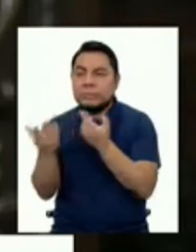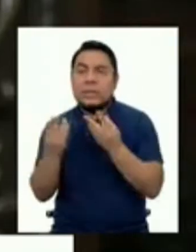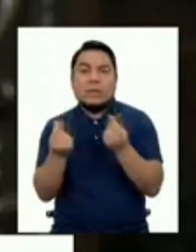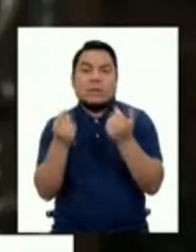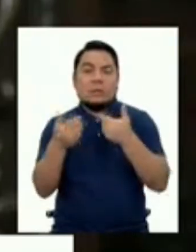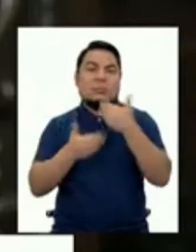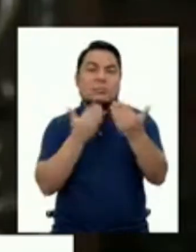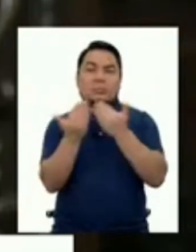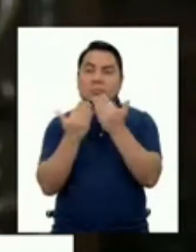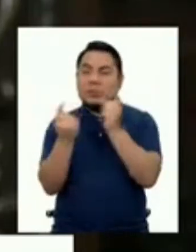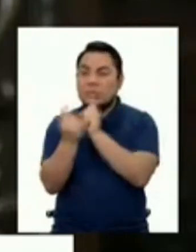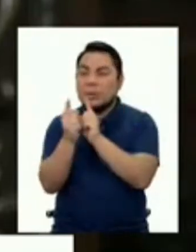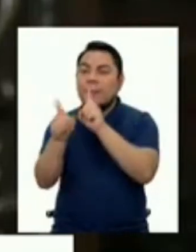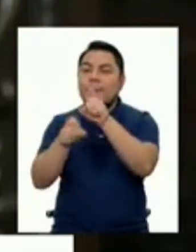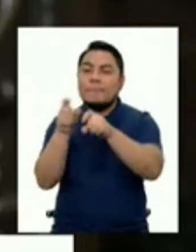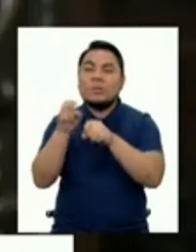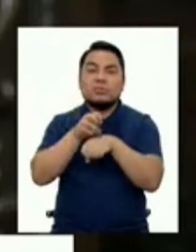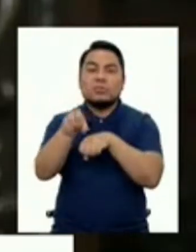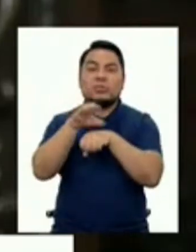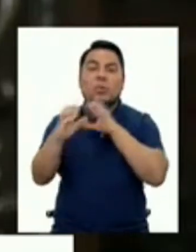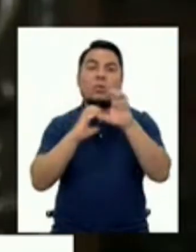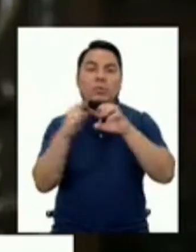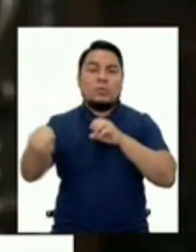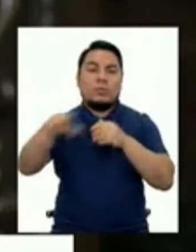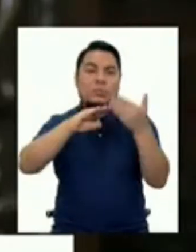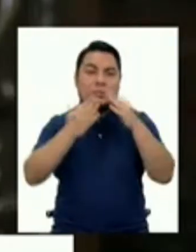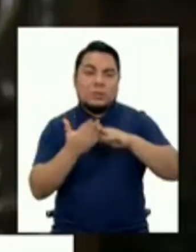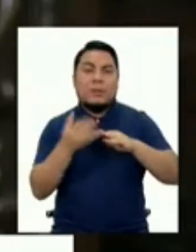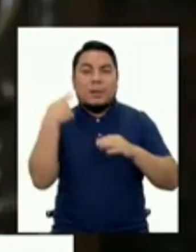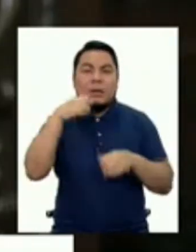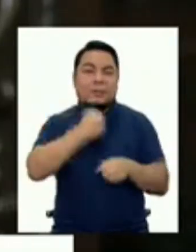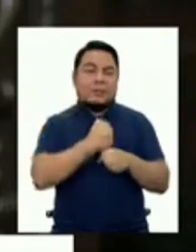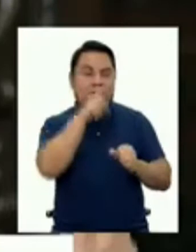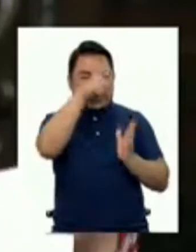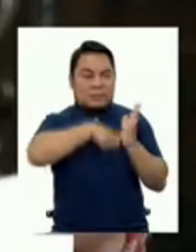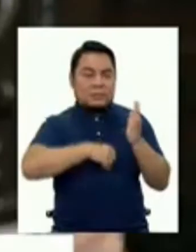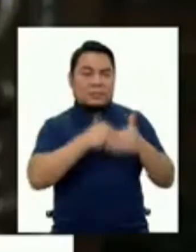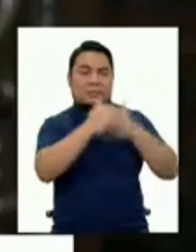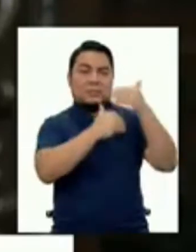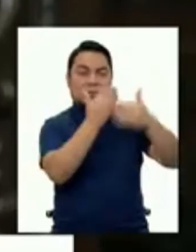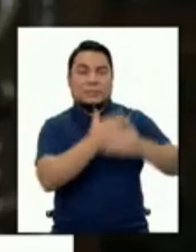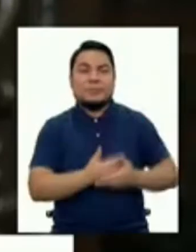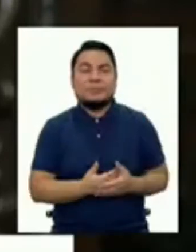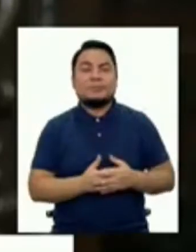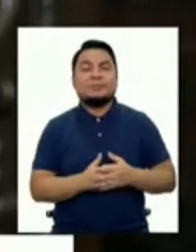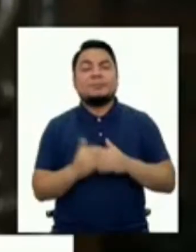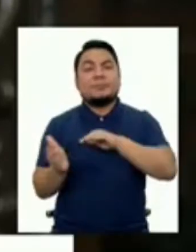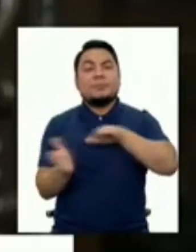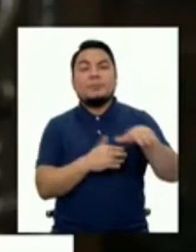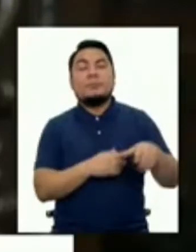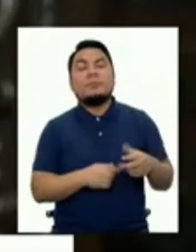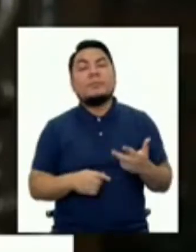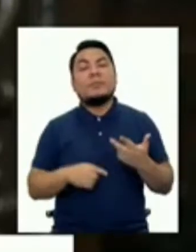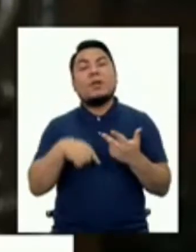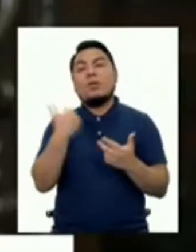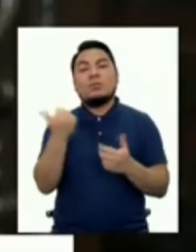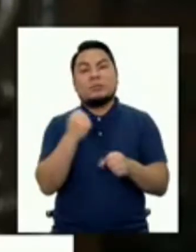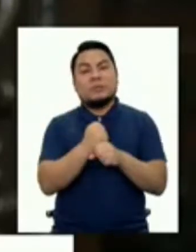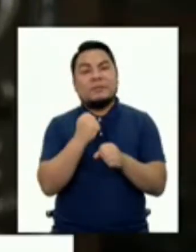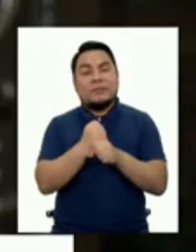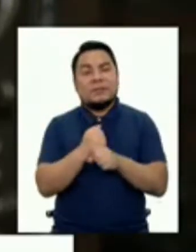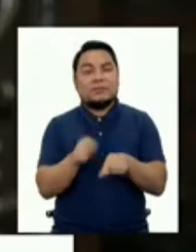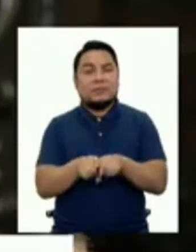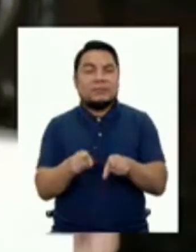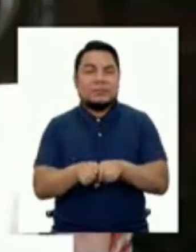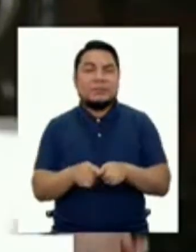seamos más competitivos. Esa es la primera línea de trabajo respecto a mejorar la regulación. Y tenemos una segunda línea de trabajo que